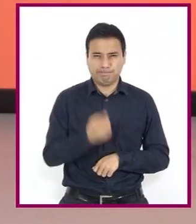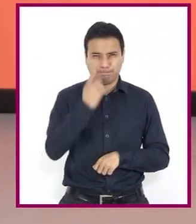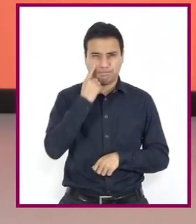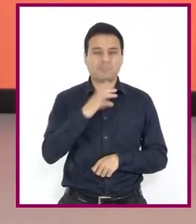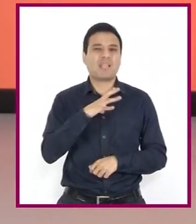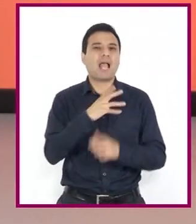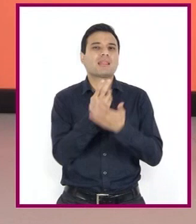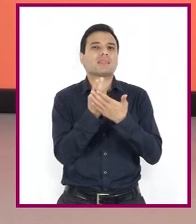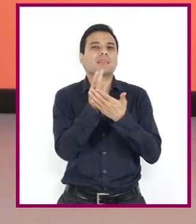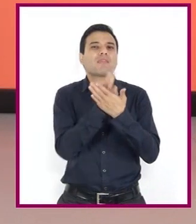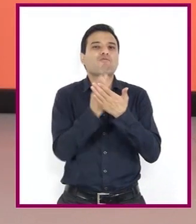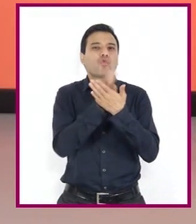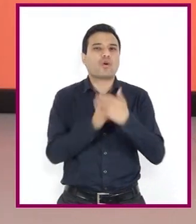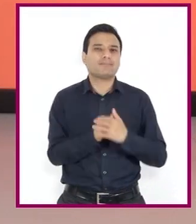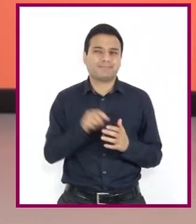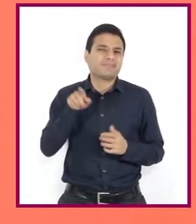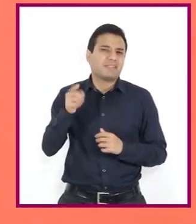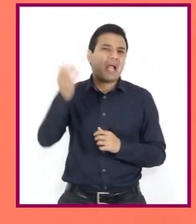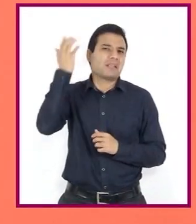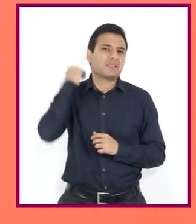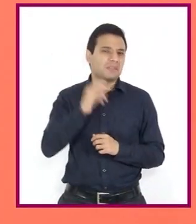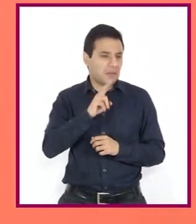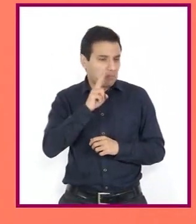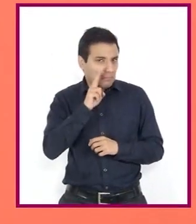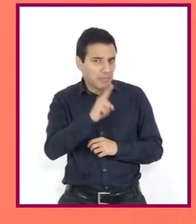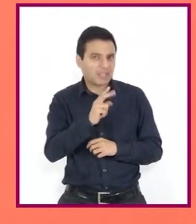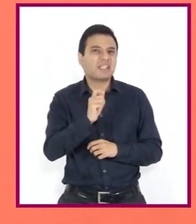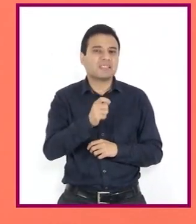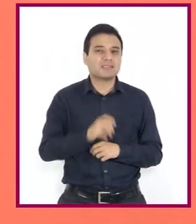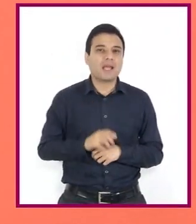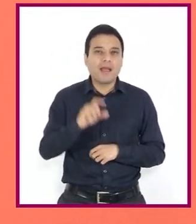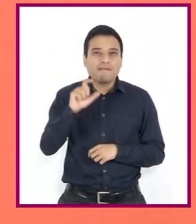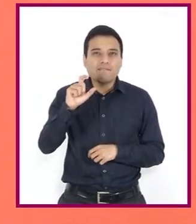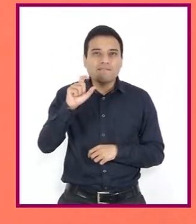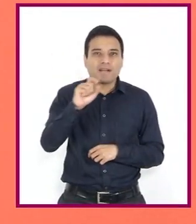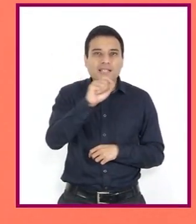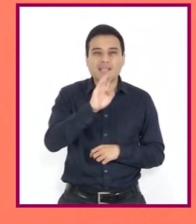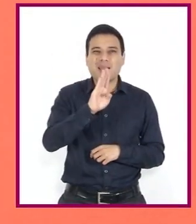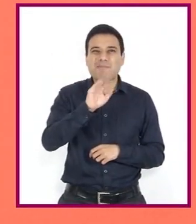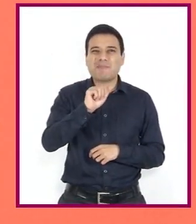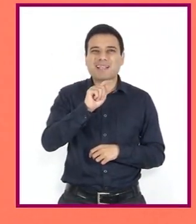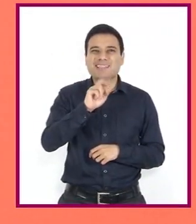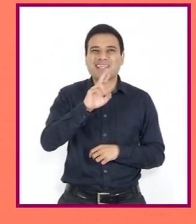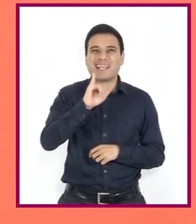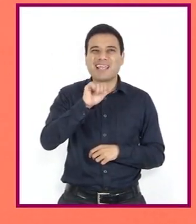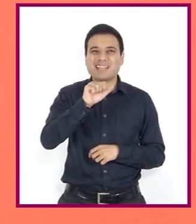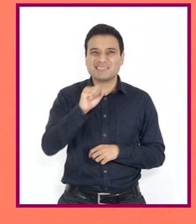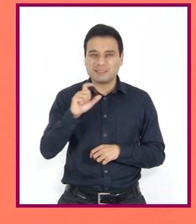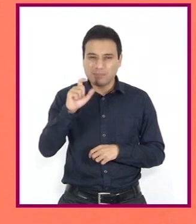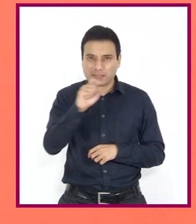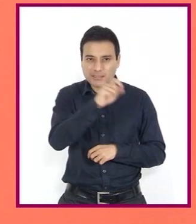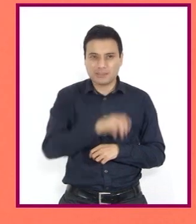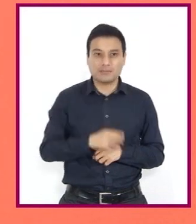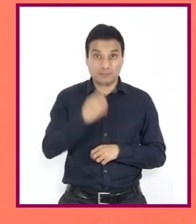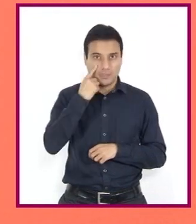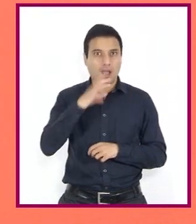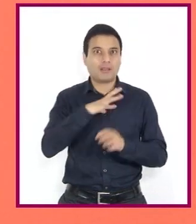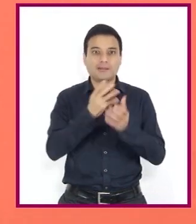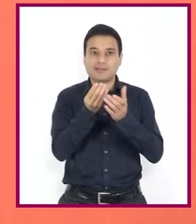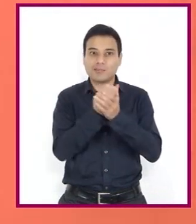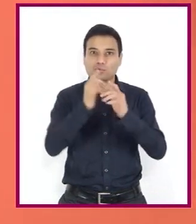dibujo de algunas de sus observaciones, las bacterias. Inclusive podemos reconocer varios tipos de